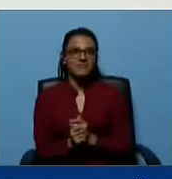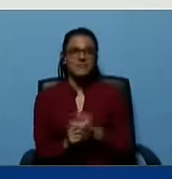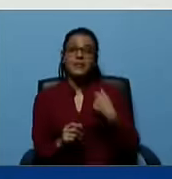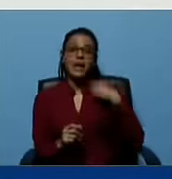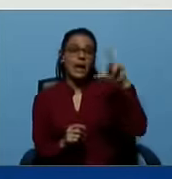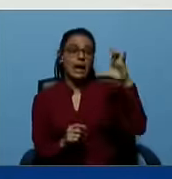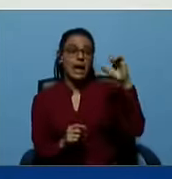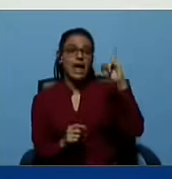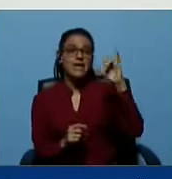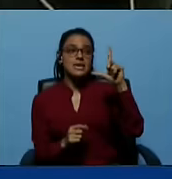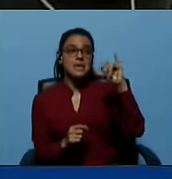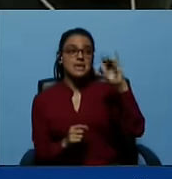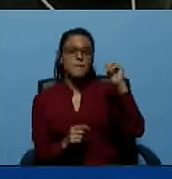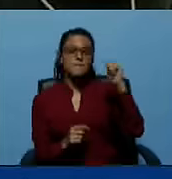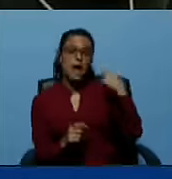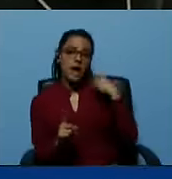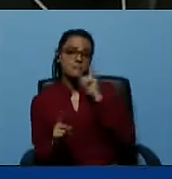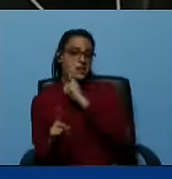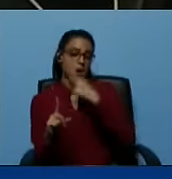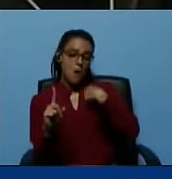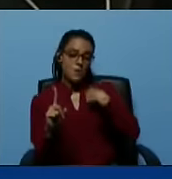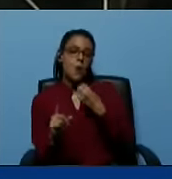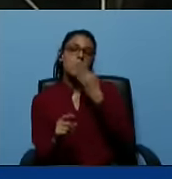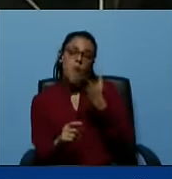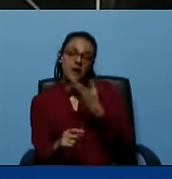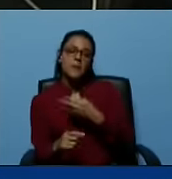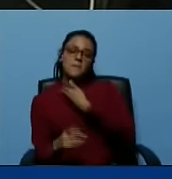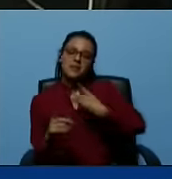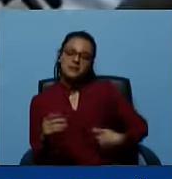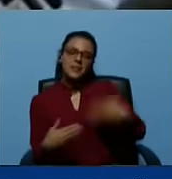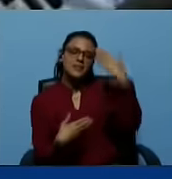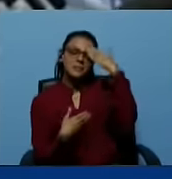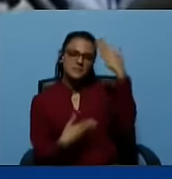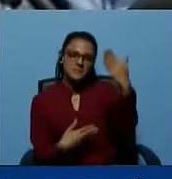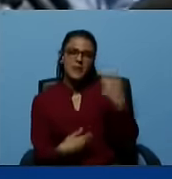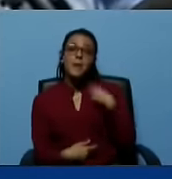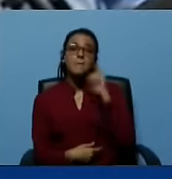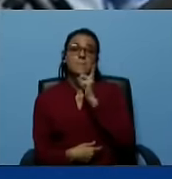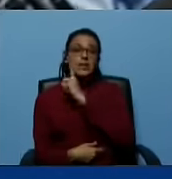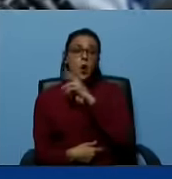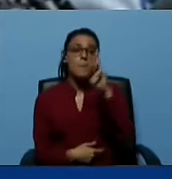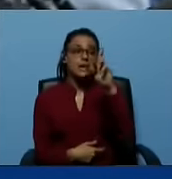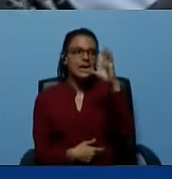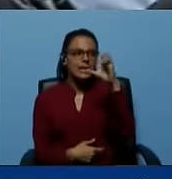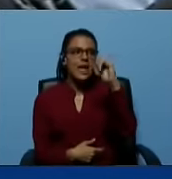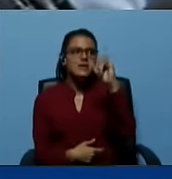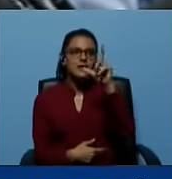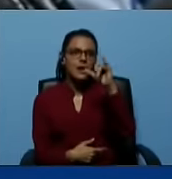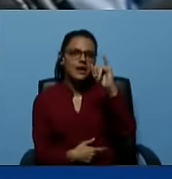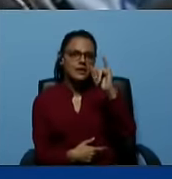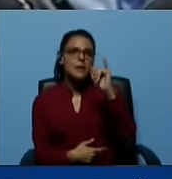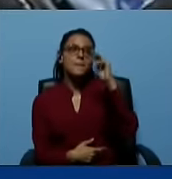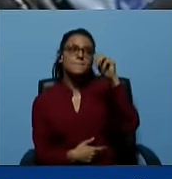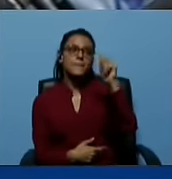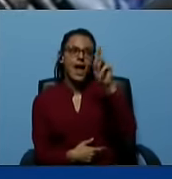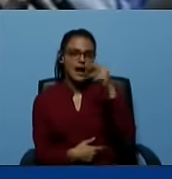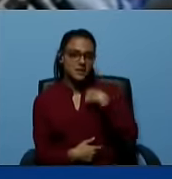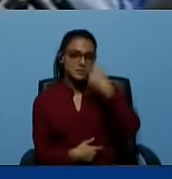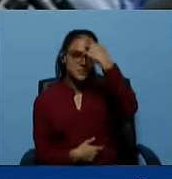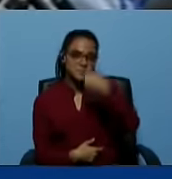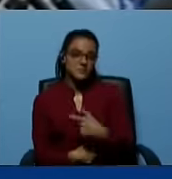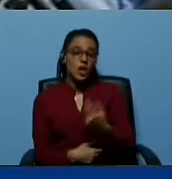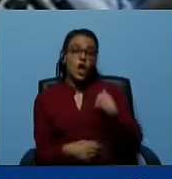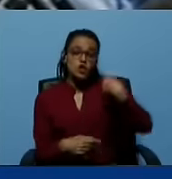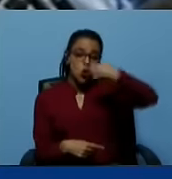Reylimar, preséntate. Bueno, presidente, un saludo. Mi nombre es Reylimar. Bueno, en el desarrollo del